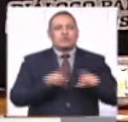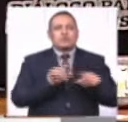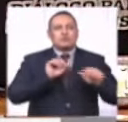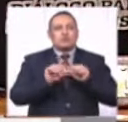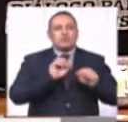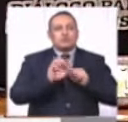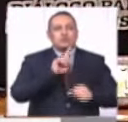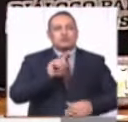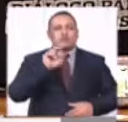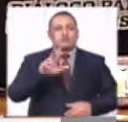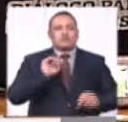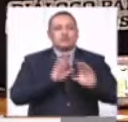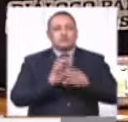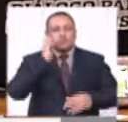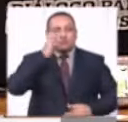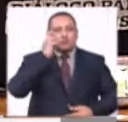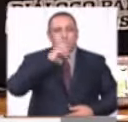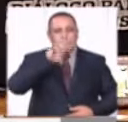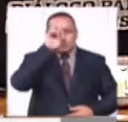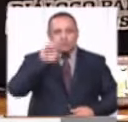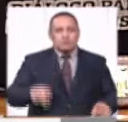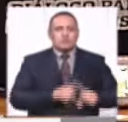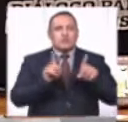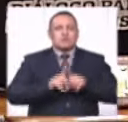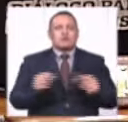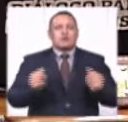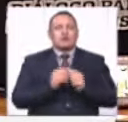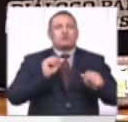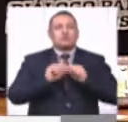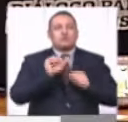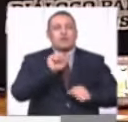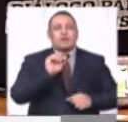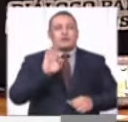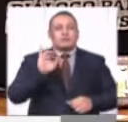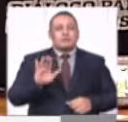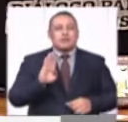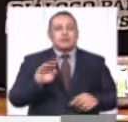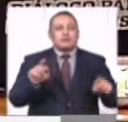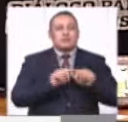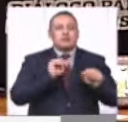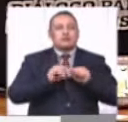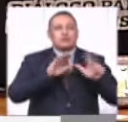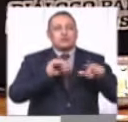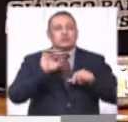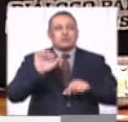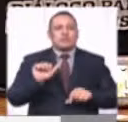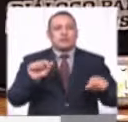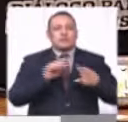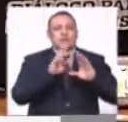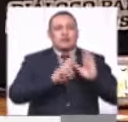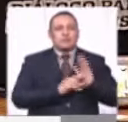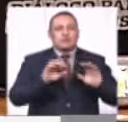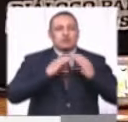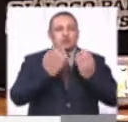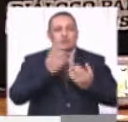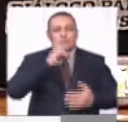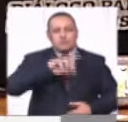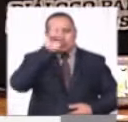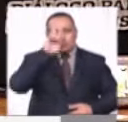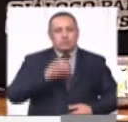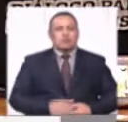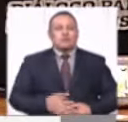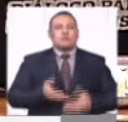artículo 113 de la Constitución Política del Perú y a los incisos A y B del artículo 89A del Reglamento del Congreso de la